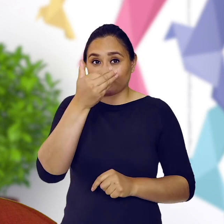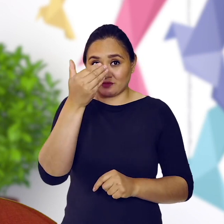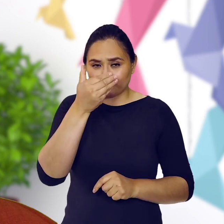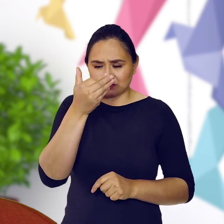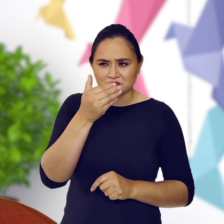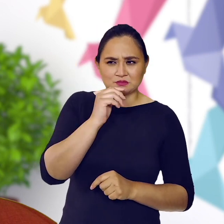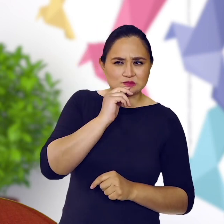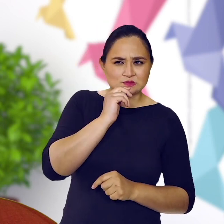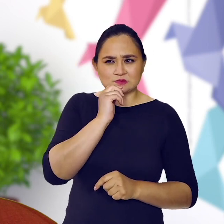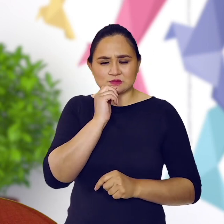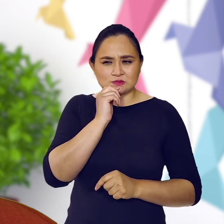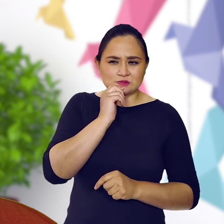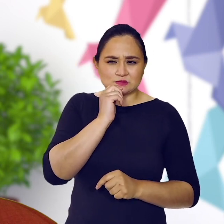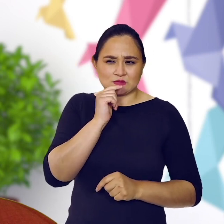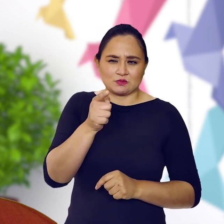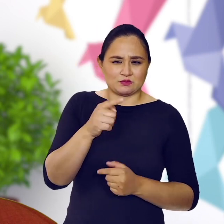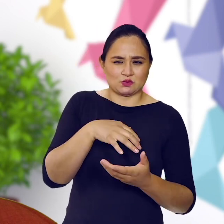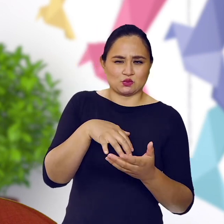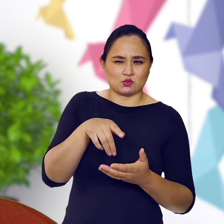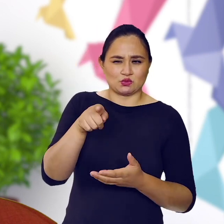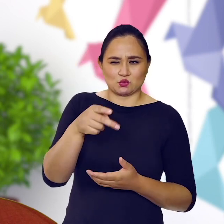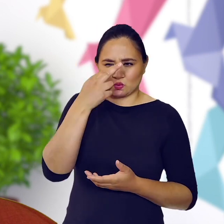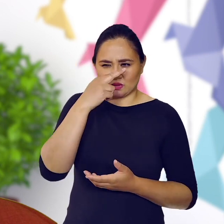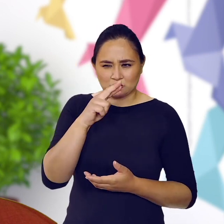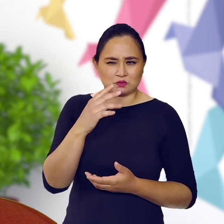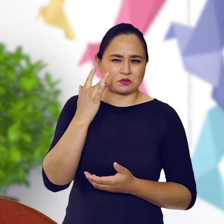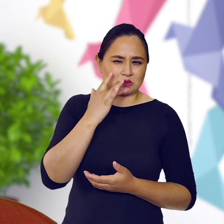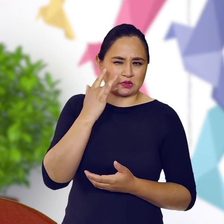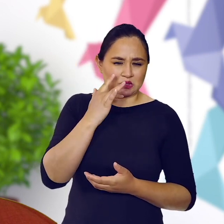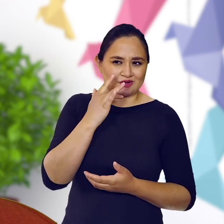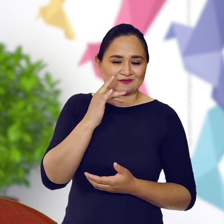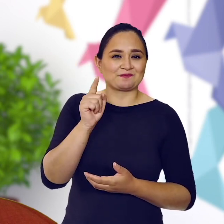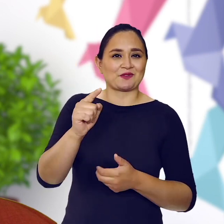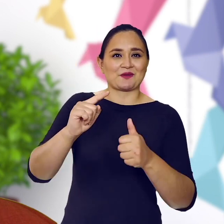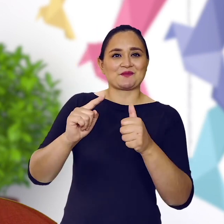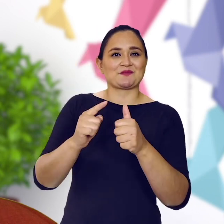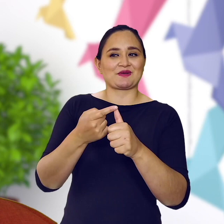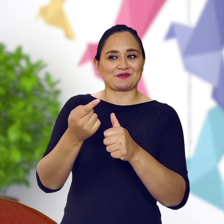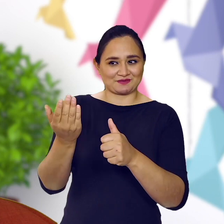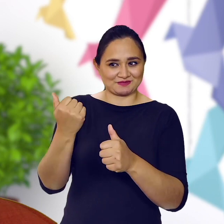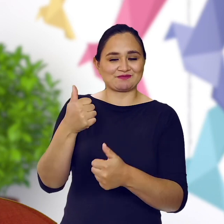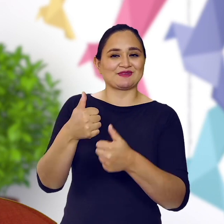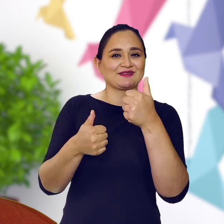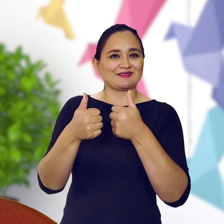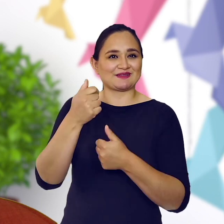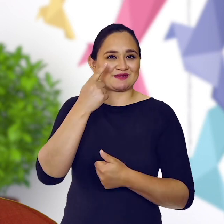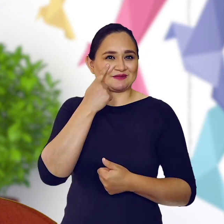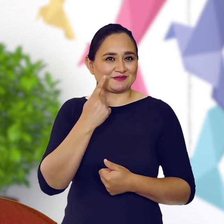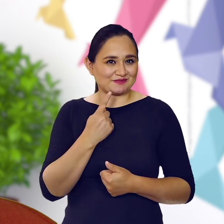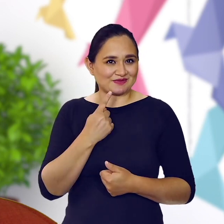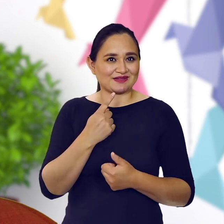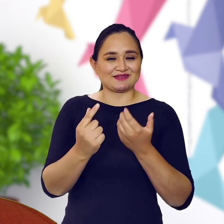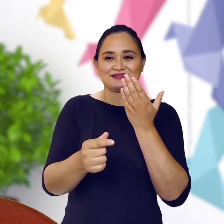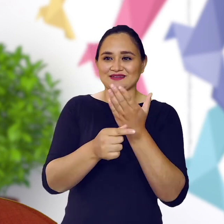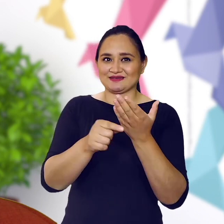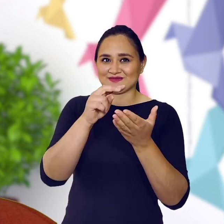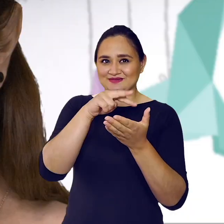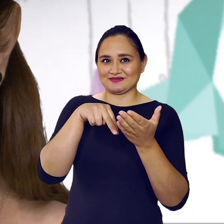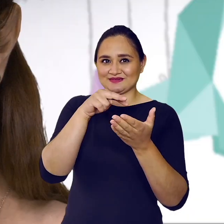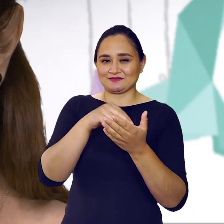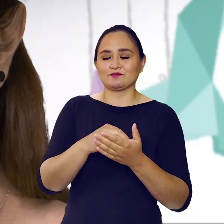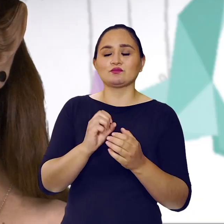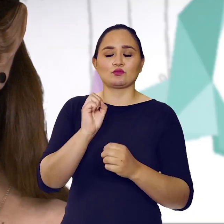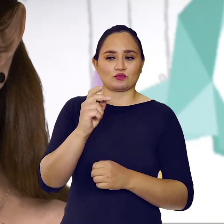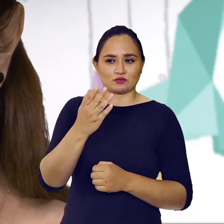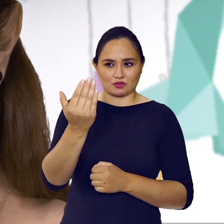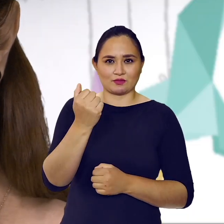maestra, intrigada por su extraño comportamiento, lo escogería a él como primer candidato para dar la prueba del libro leído.